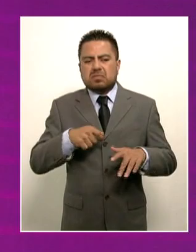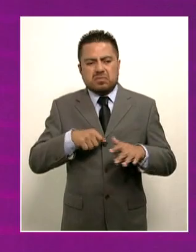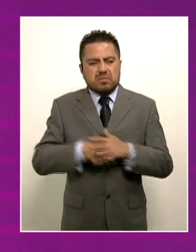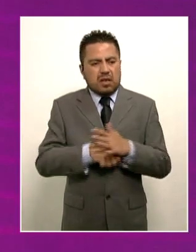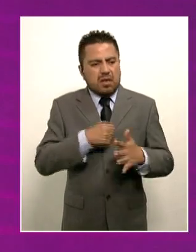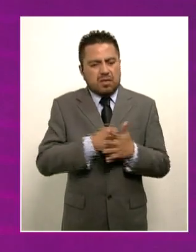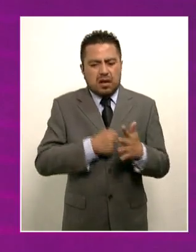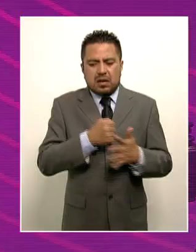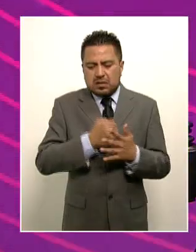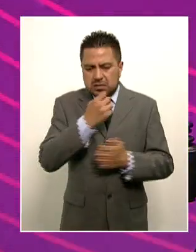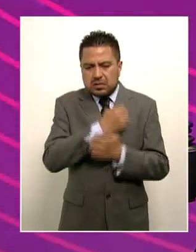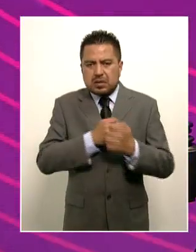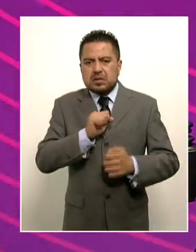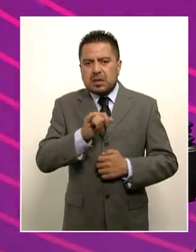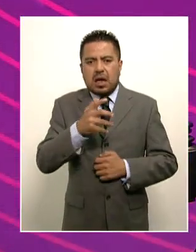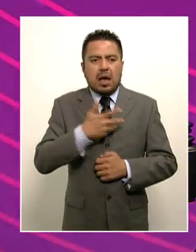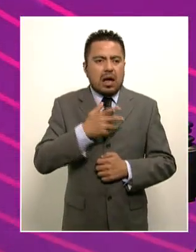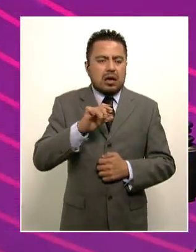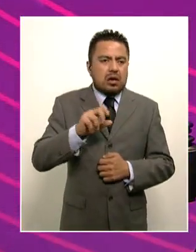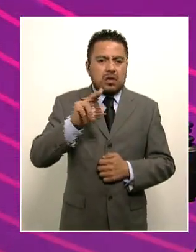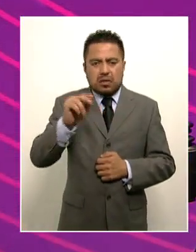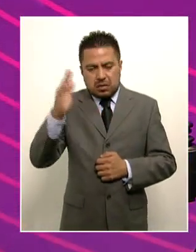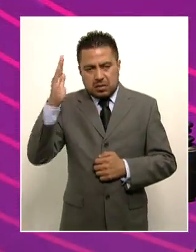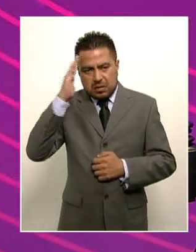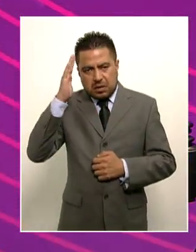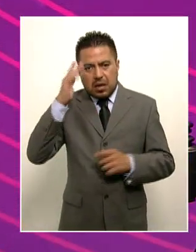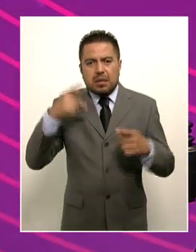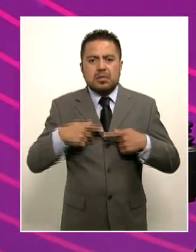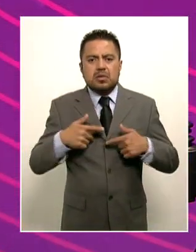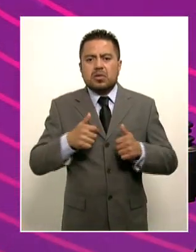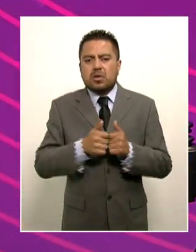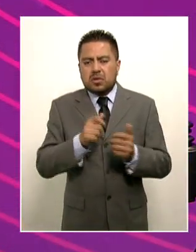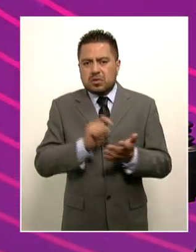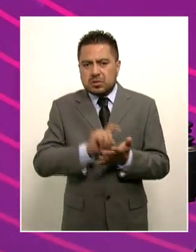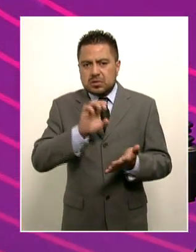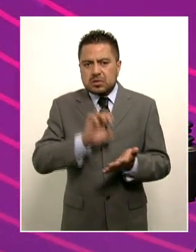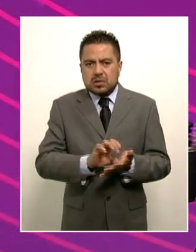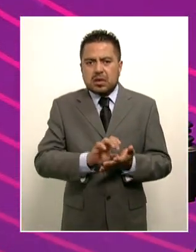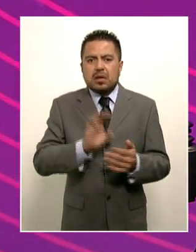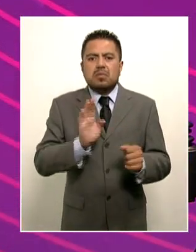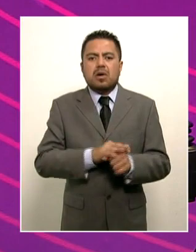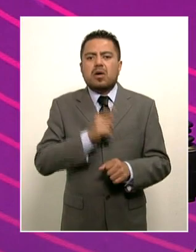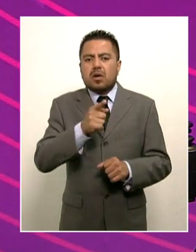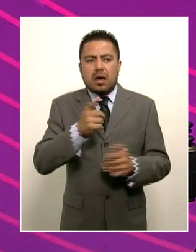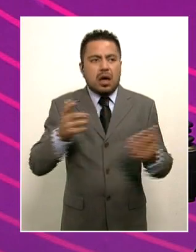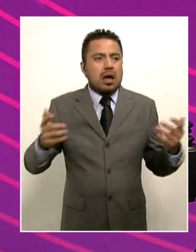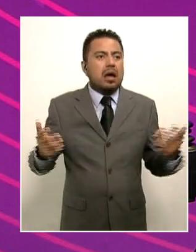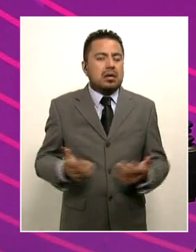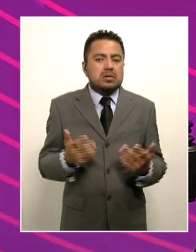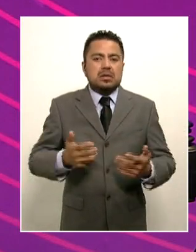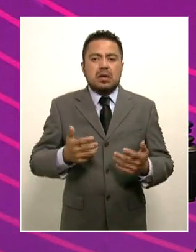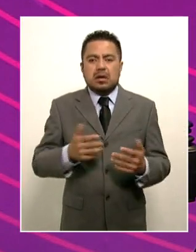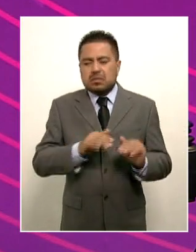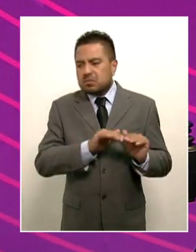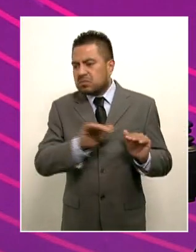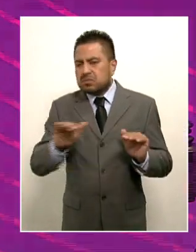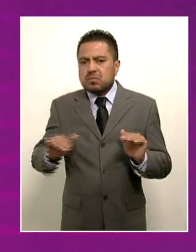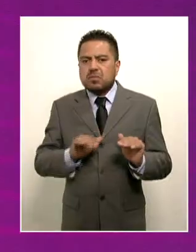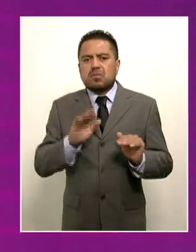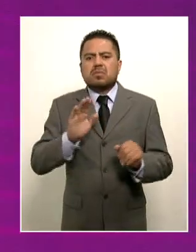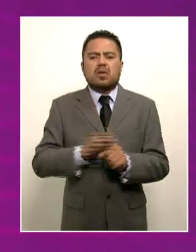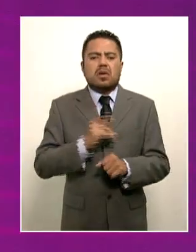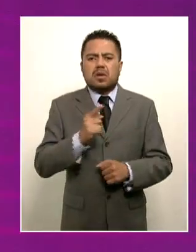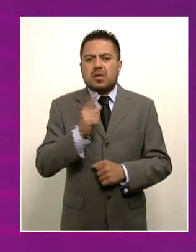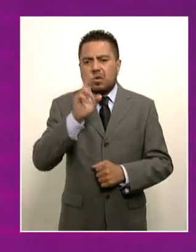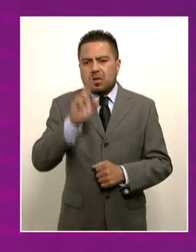ver si tenemos o no capacidad es a las personas con discapacidad. Porque si vamos a ser parejos, pues ¿por qué